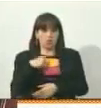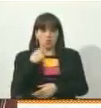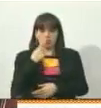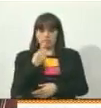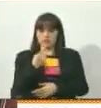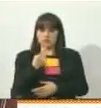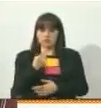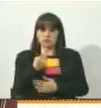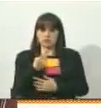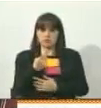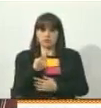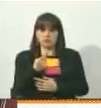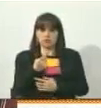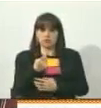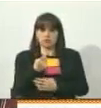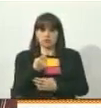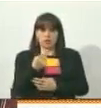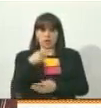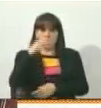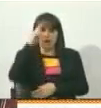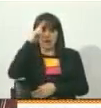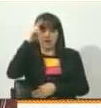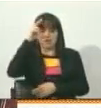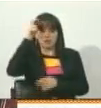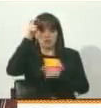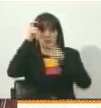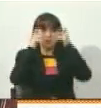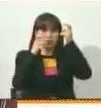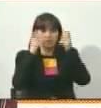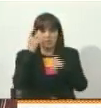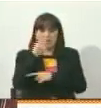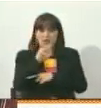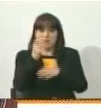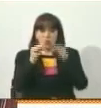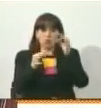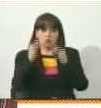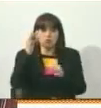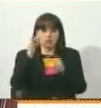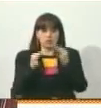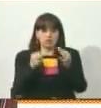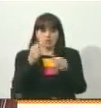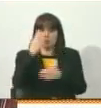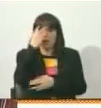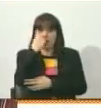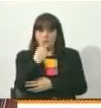Uno dice, tiene razón el comandante, justicia para los pobres,